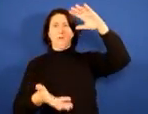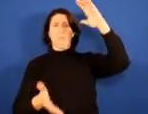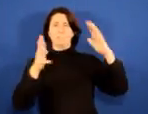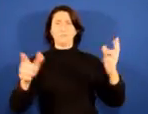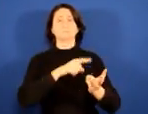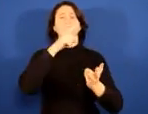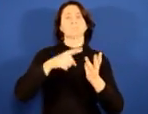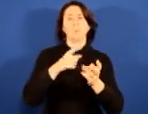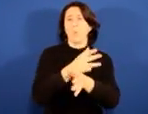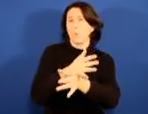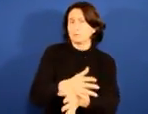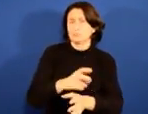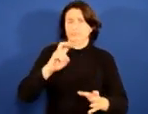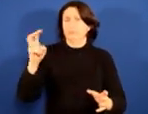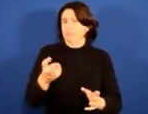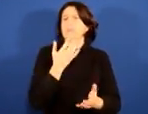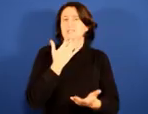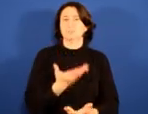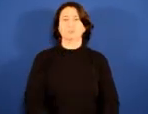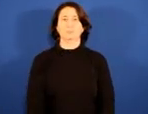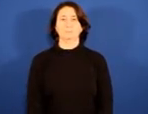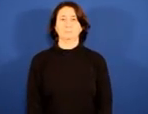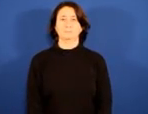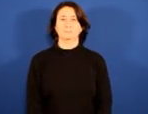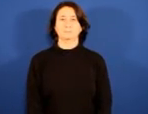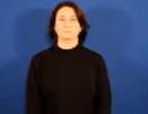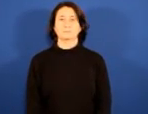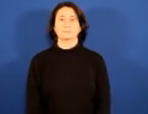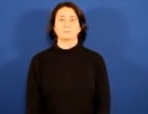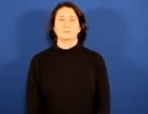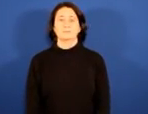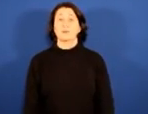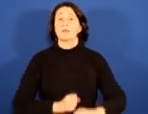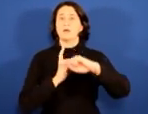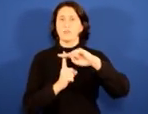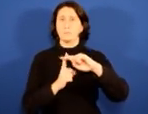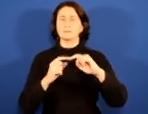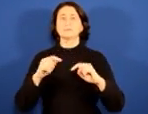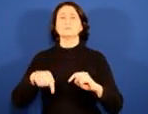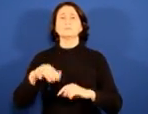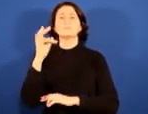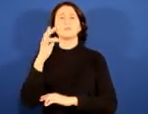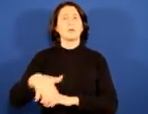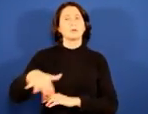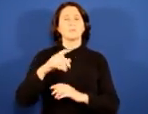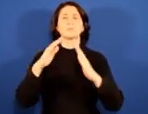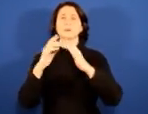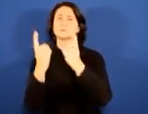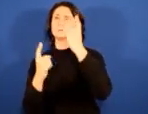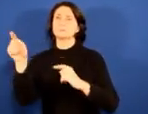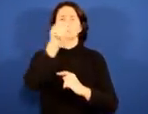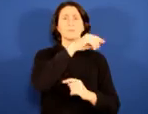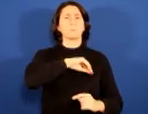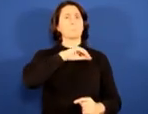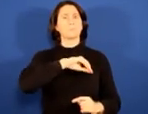en cientos de hogares del territorio, gracias a las campañas promovidas por diversas mancomunidades y municipios de Vizcaya en los